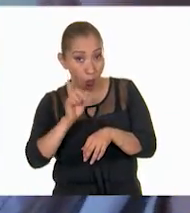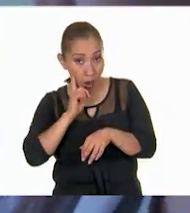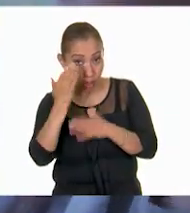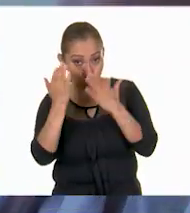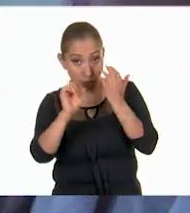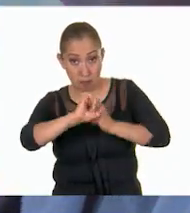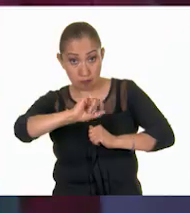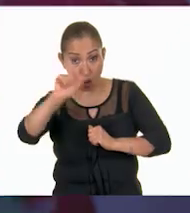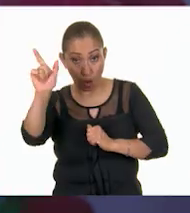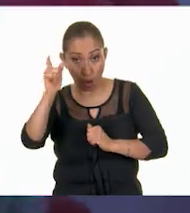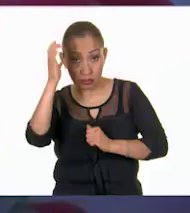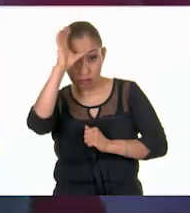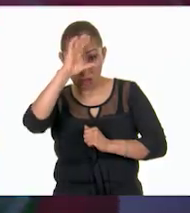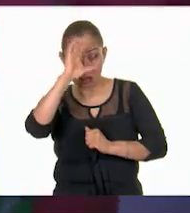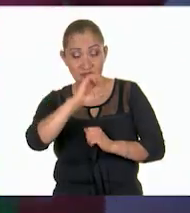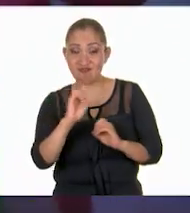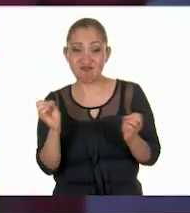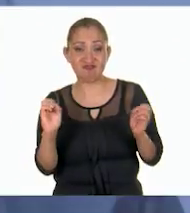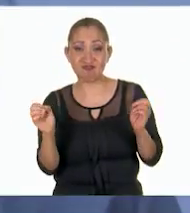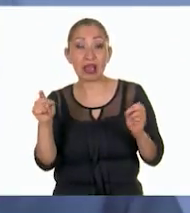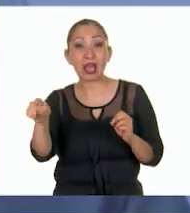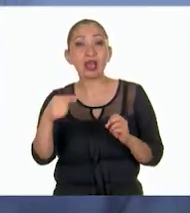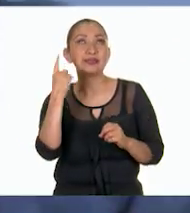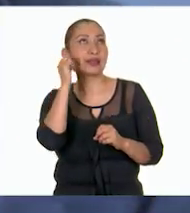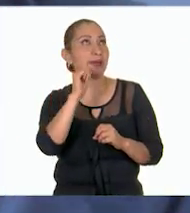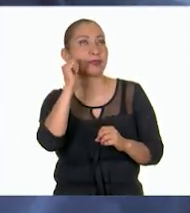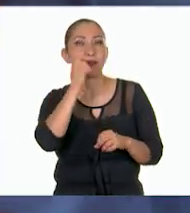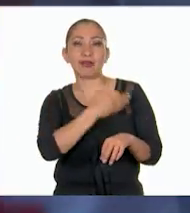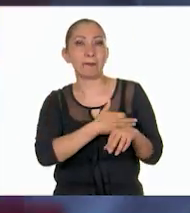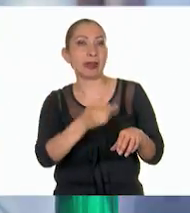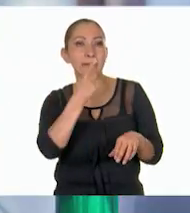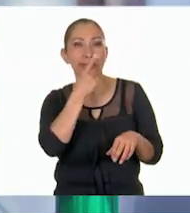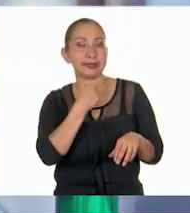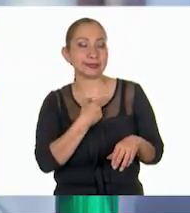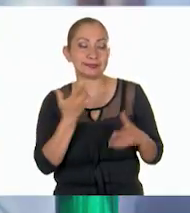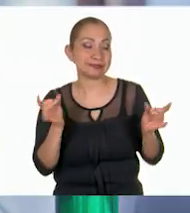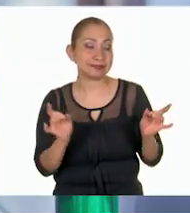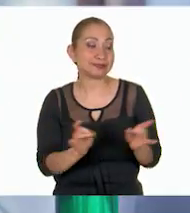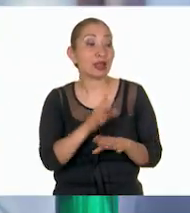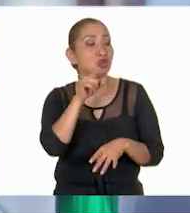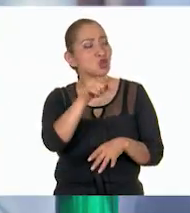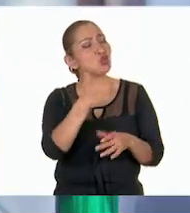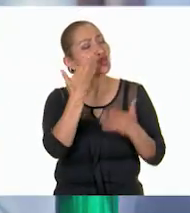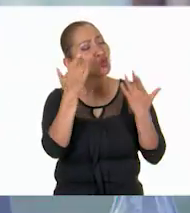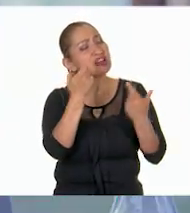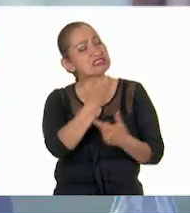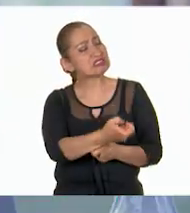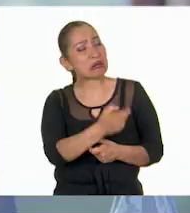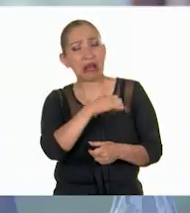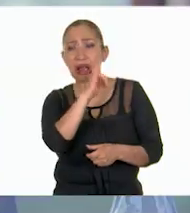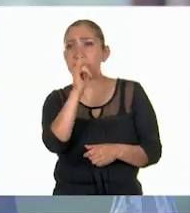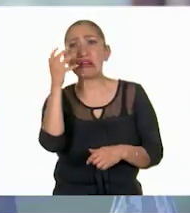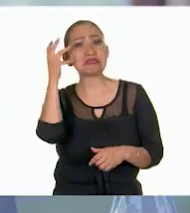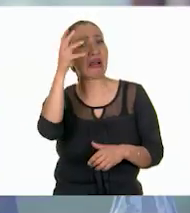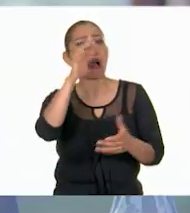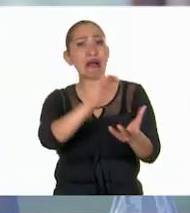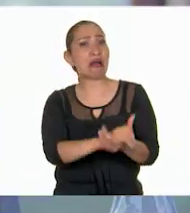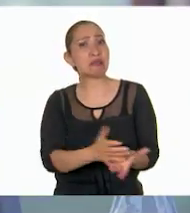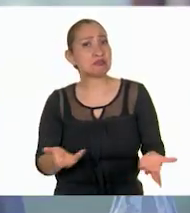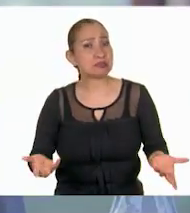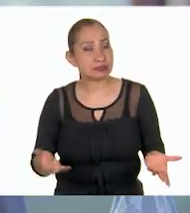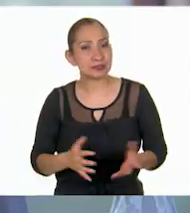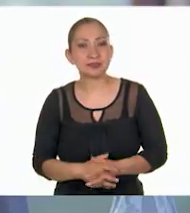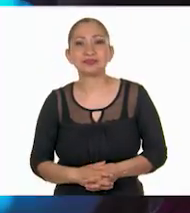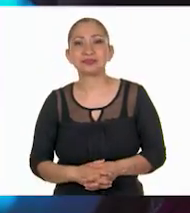estudiara profesionalmente alguna ciencia y nunca faltó el familiar que me dijera: ¿por qué estudias eso? Nadie se va a querer casar